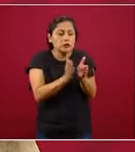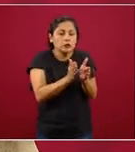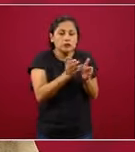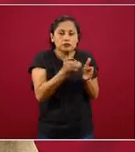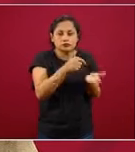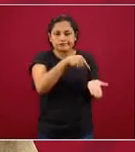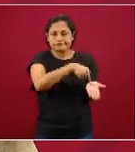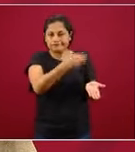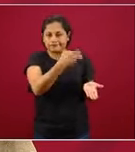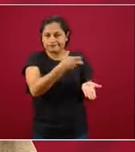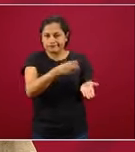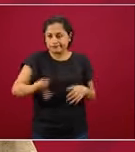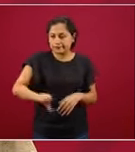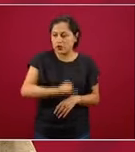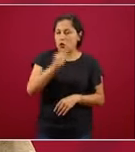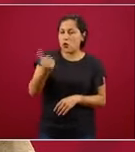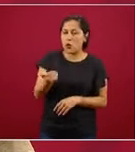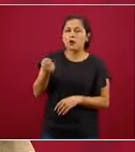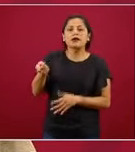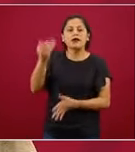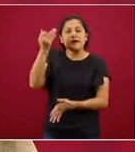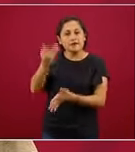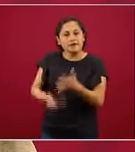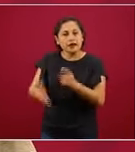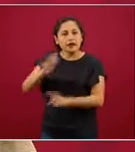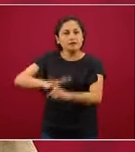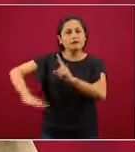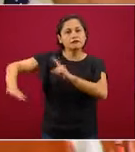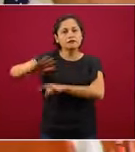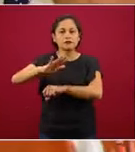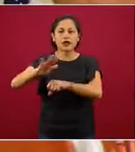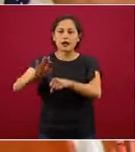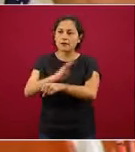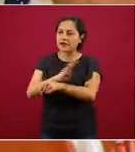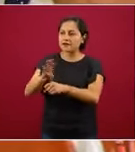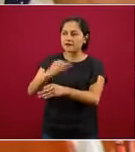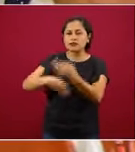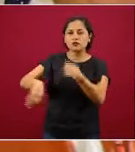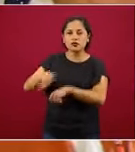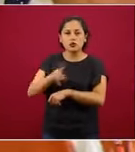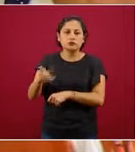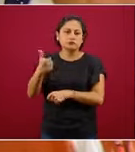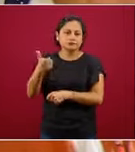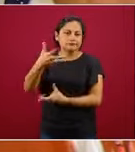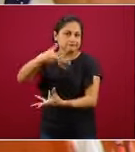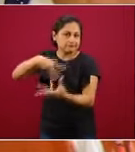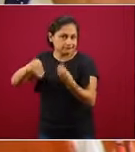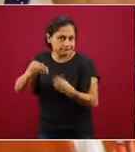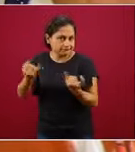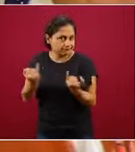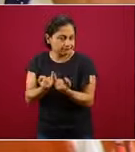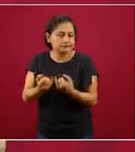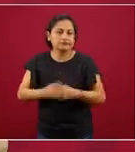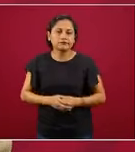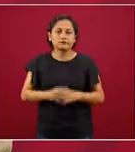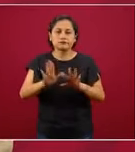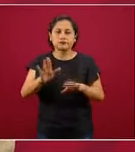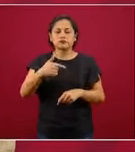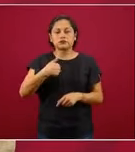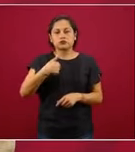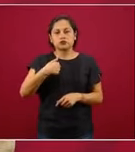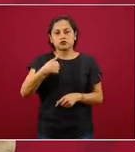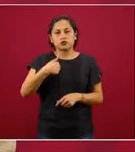parte es la protección del bienestar y de la economía. Y hemos dicho también múltiples veces, hace tiempo que no lo